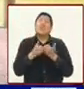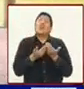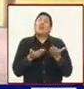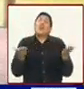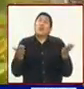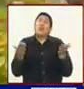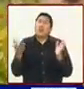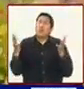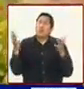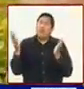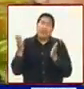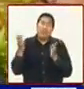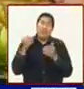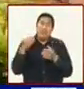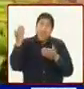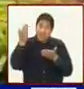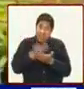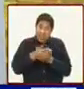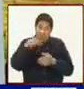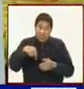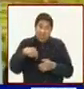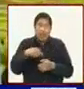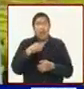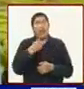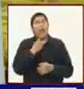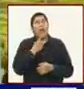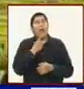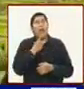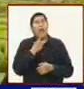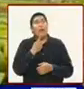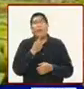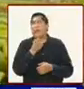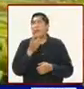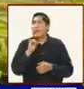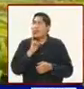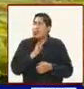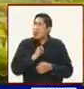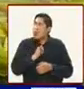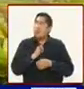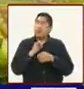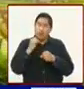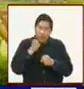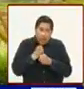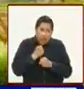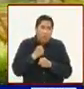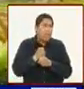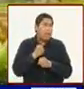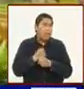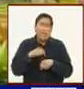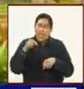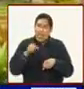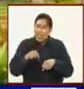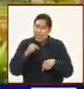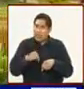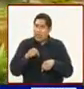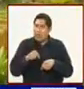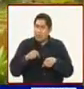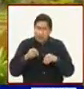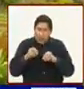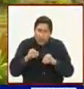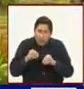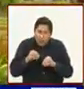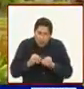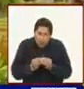¿Llegaron las hojas a esta laguna? Fue que yo trabajé en esta laguna justamente para